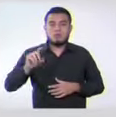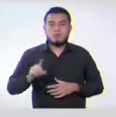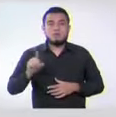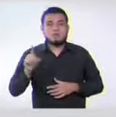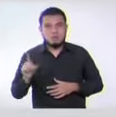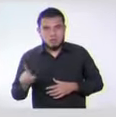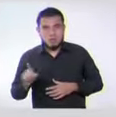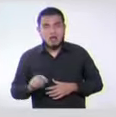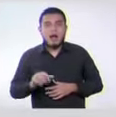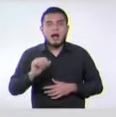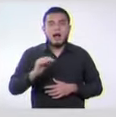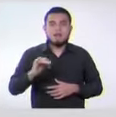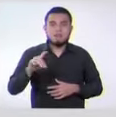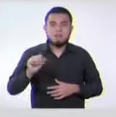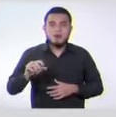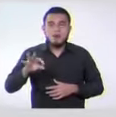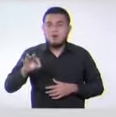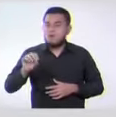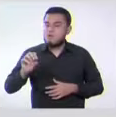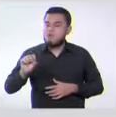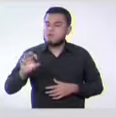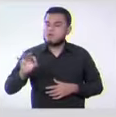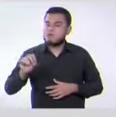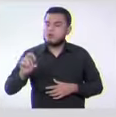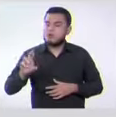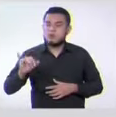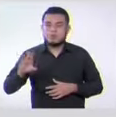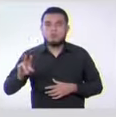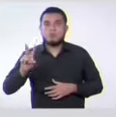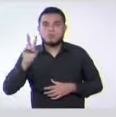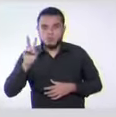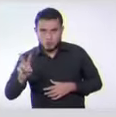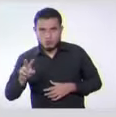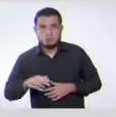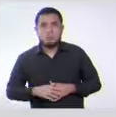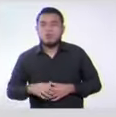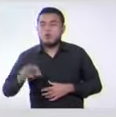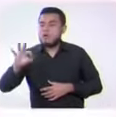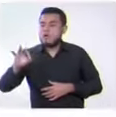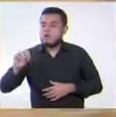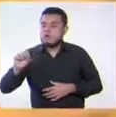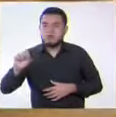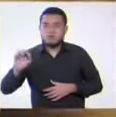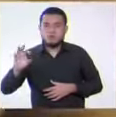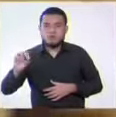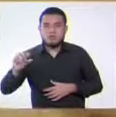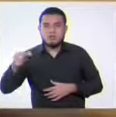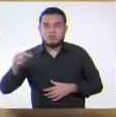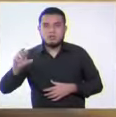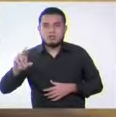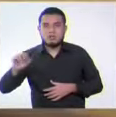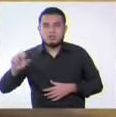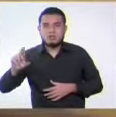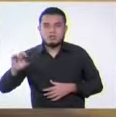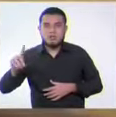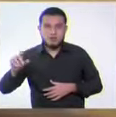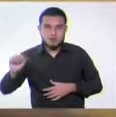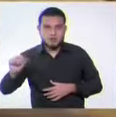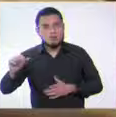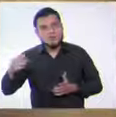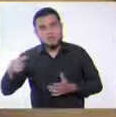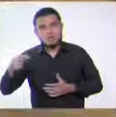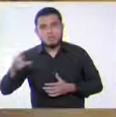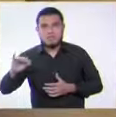ácido fosfórico. Hay 2 clases de fosfolípidos: los fosfoglicéridos, que están relacionados con la glicerina y